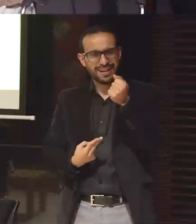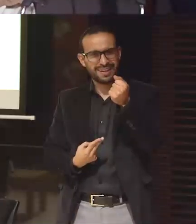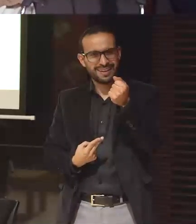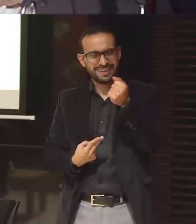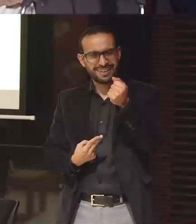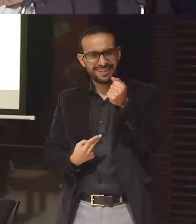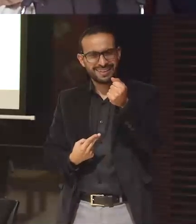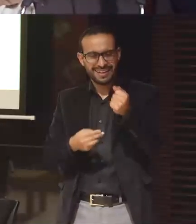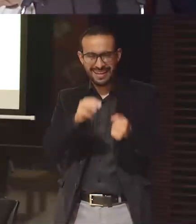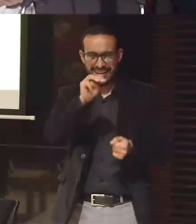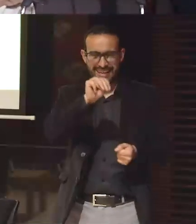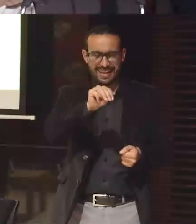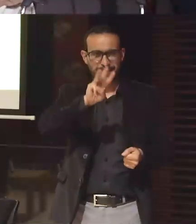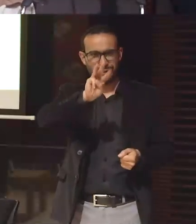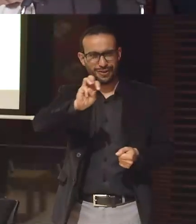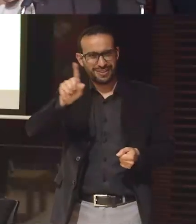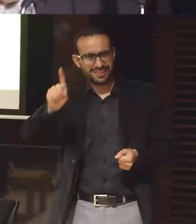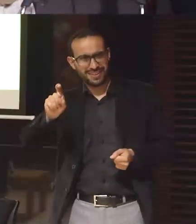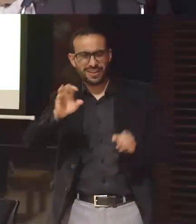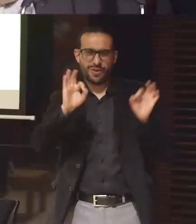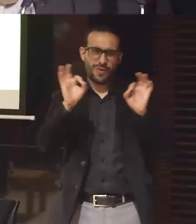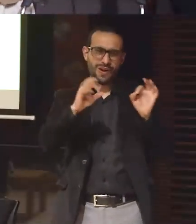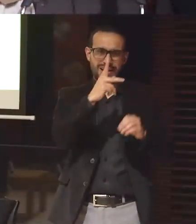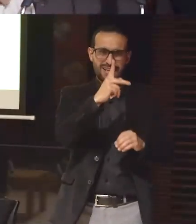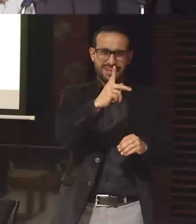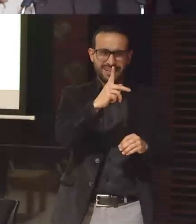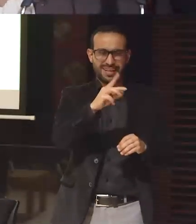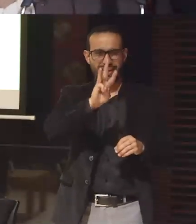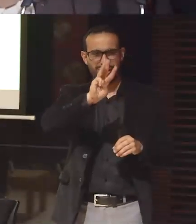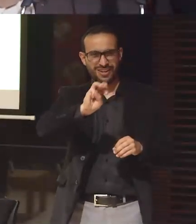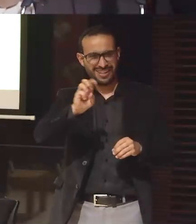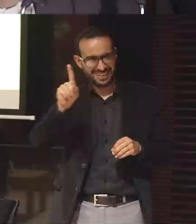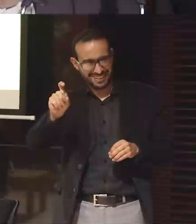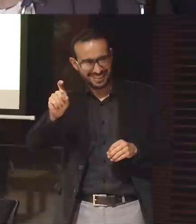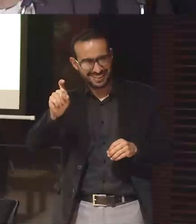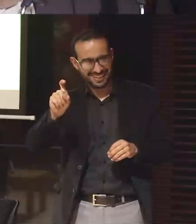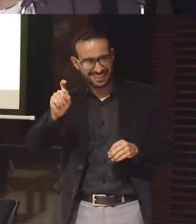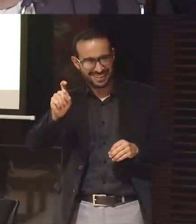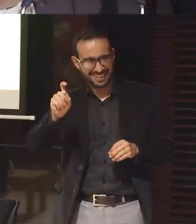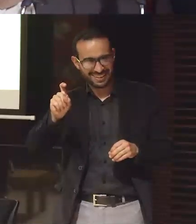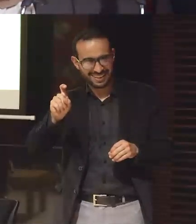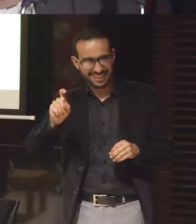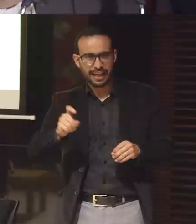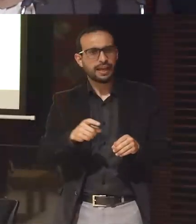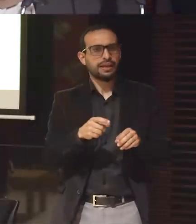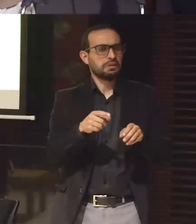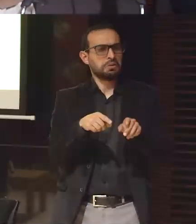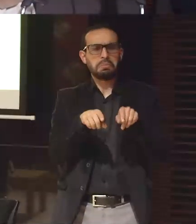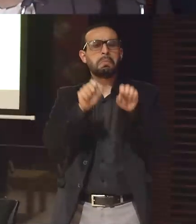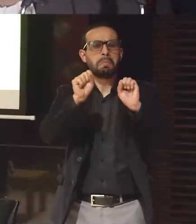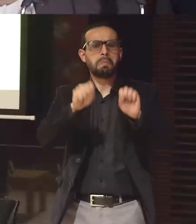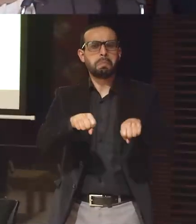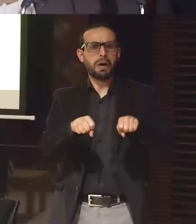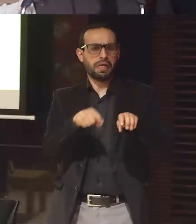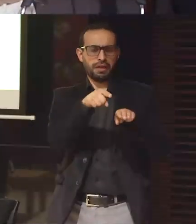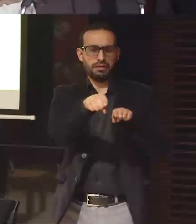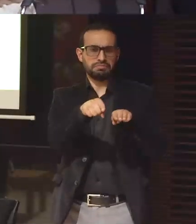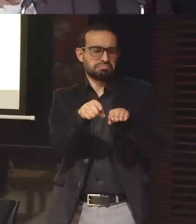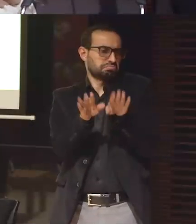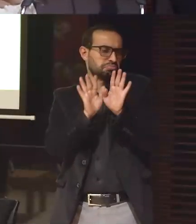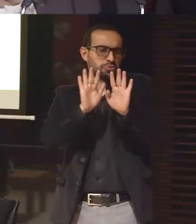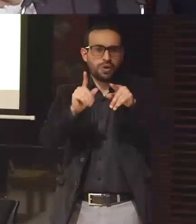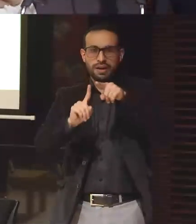El M86 o el K86. Creo que por esto quieres decir que opera en el troncal y en el mixto, ¿sí? Es un bus que puede